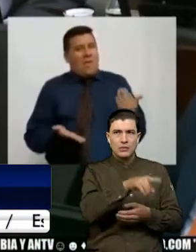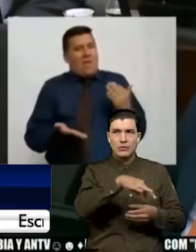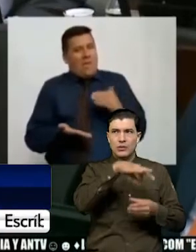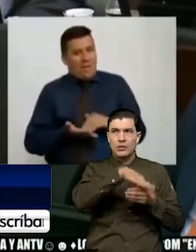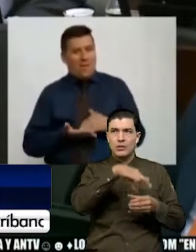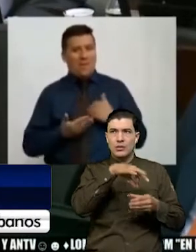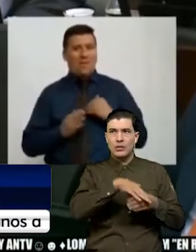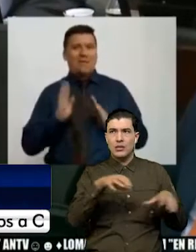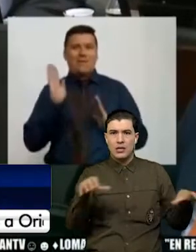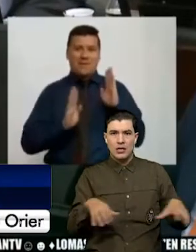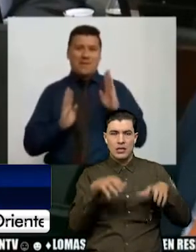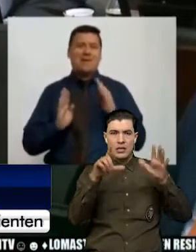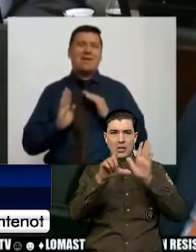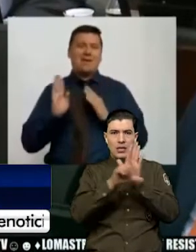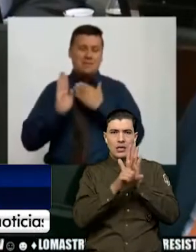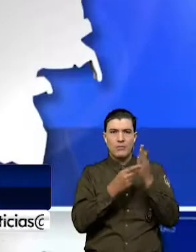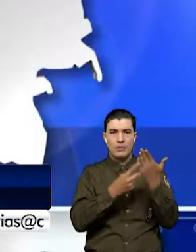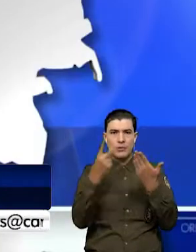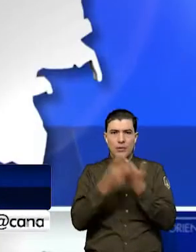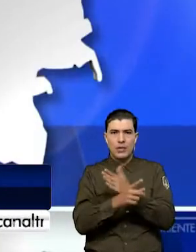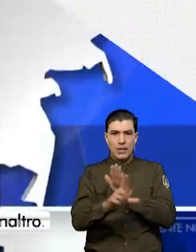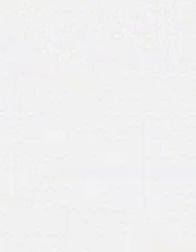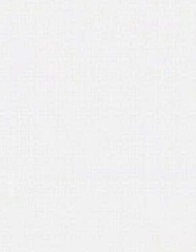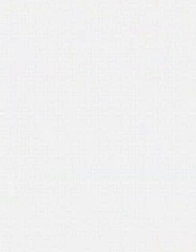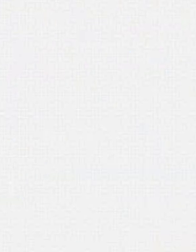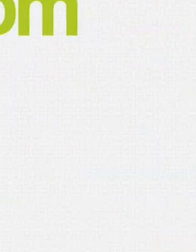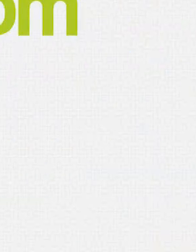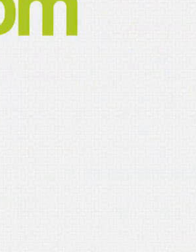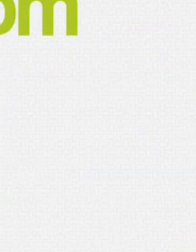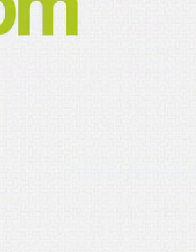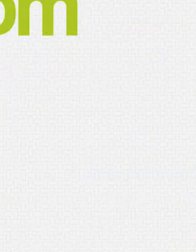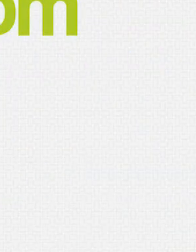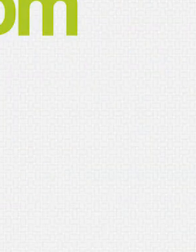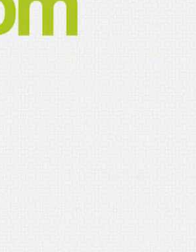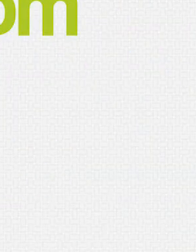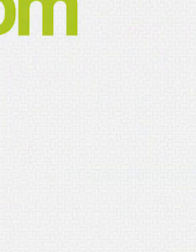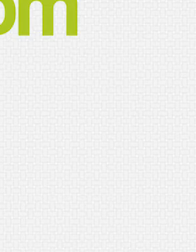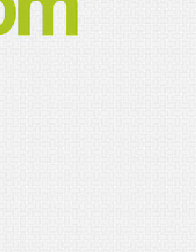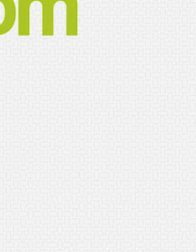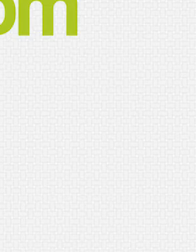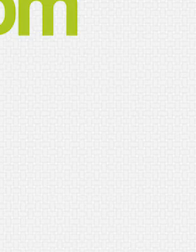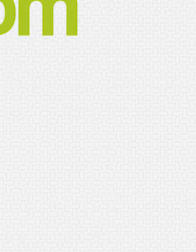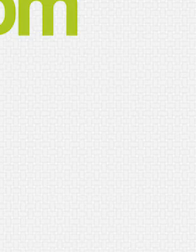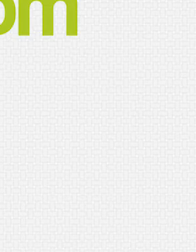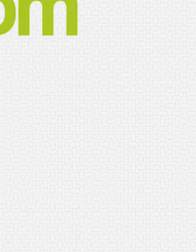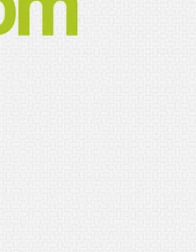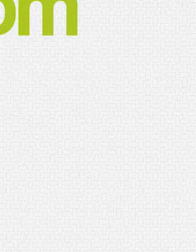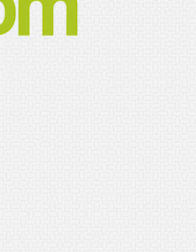votaron actos legislativos y proyectos de ley. Canaltro.com